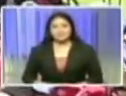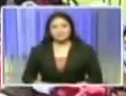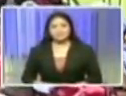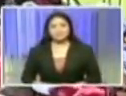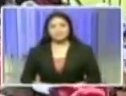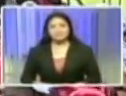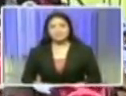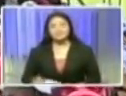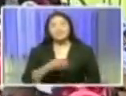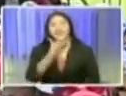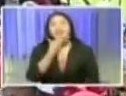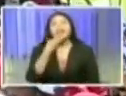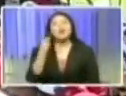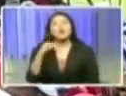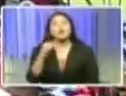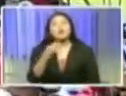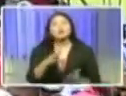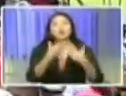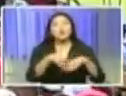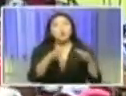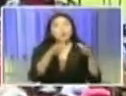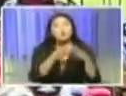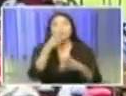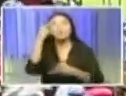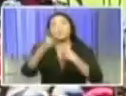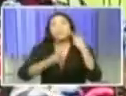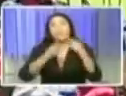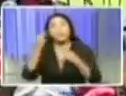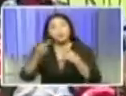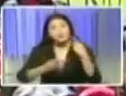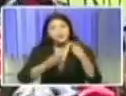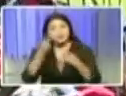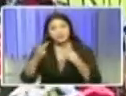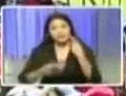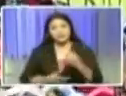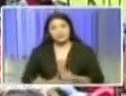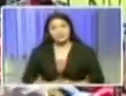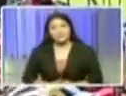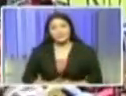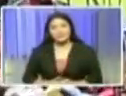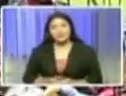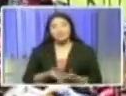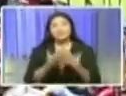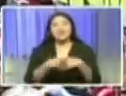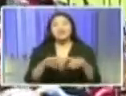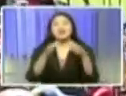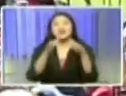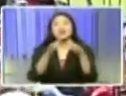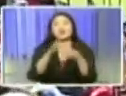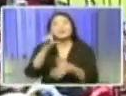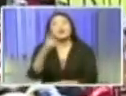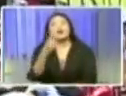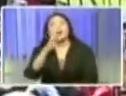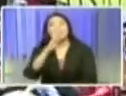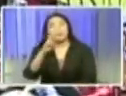La juventud desde los movimientos políticos, del gran polo patriótico,